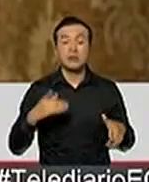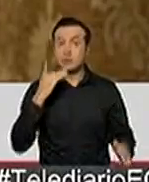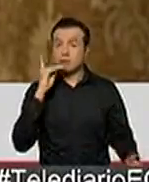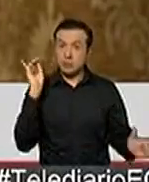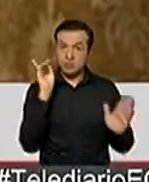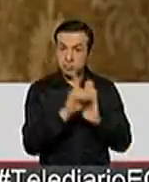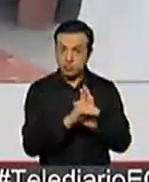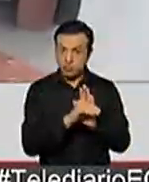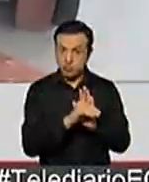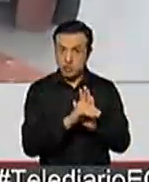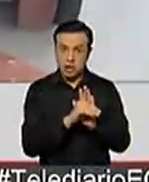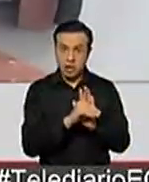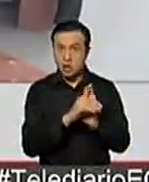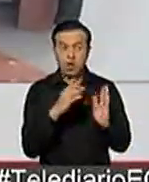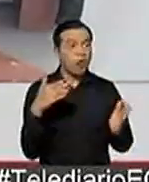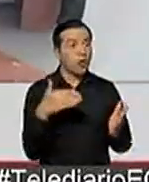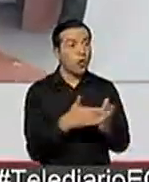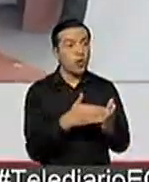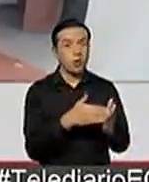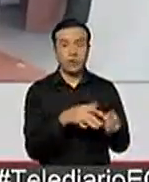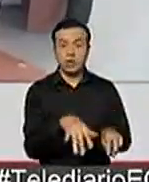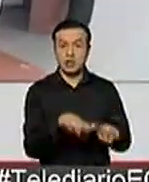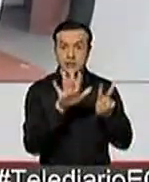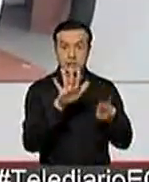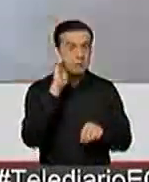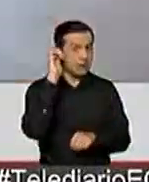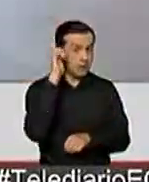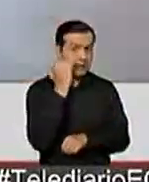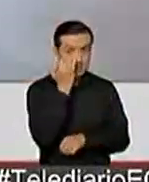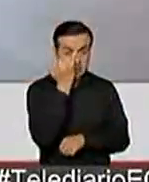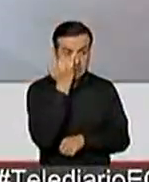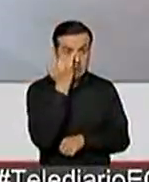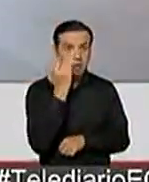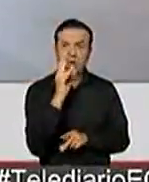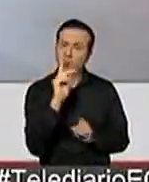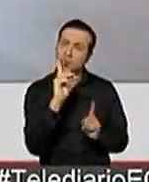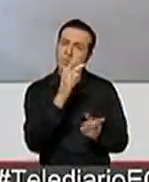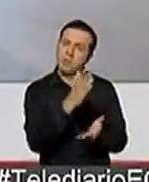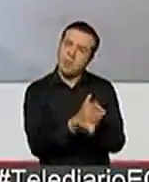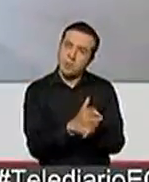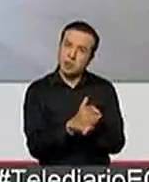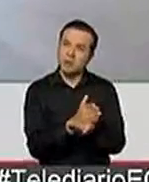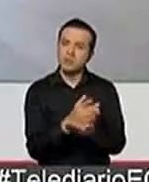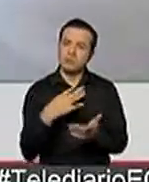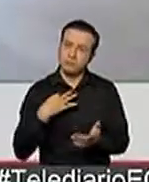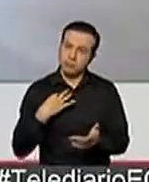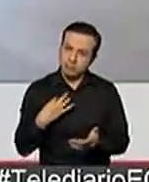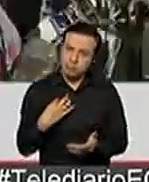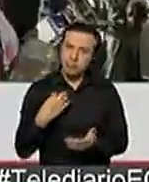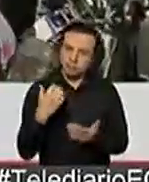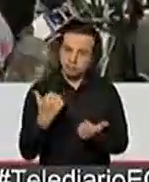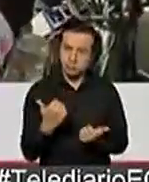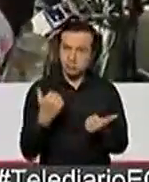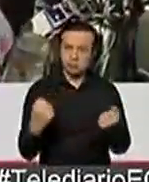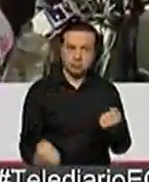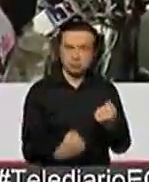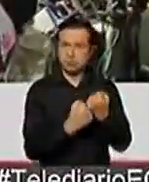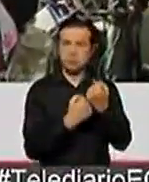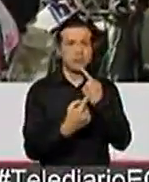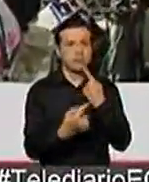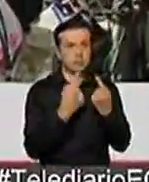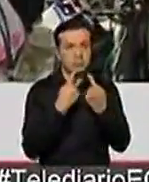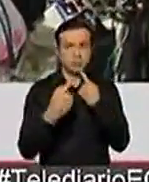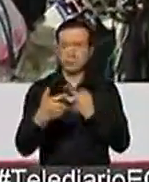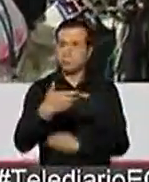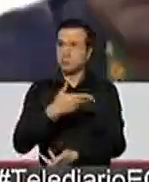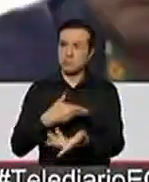y procesos judiciales en contra de 7 dirigentes indígenas como una muestra de la voluntad que tiene para fortalecer el diálogo